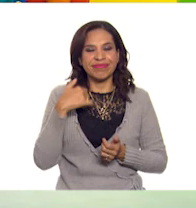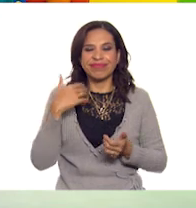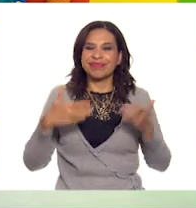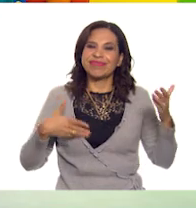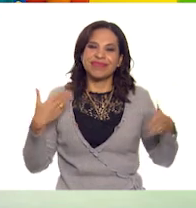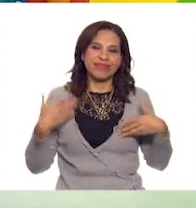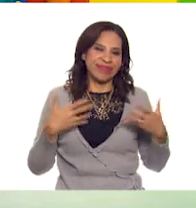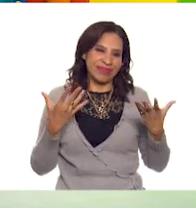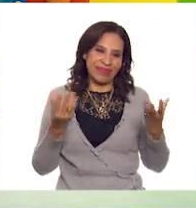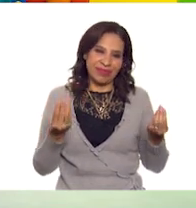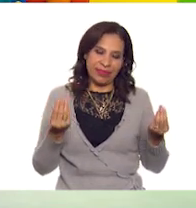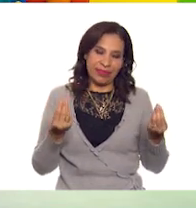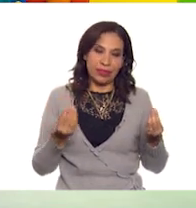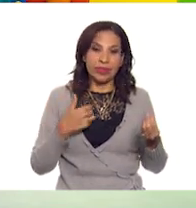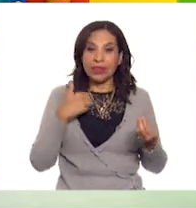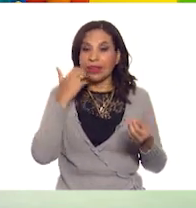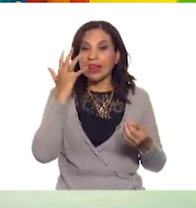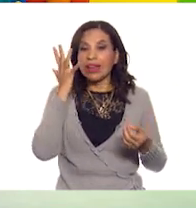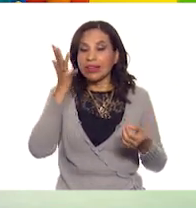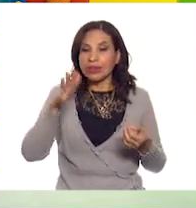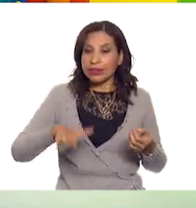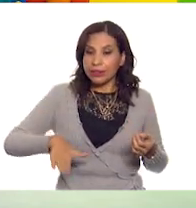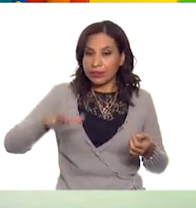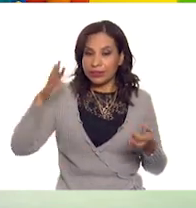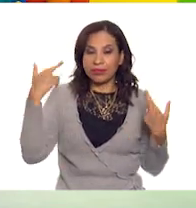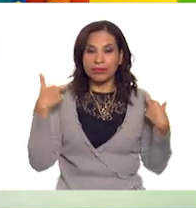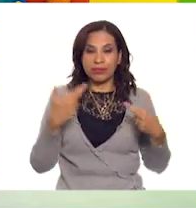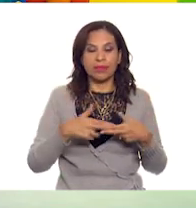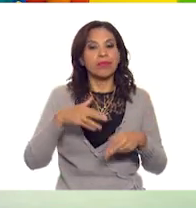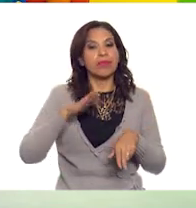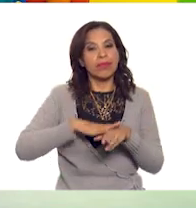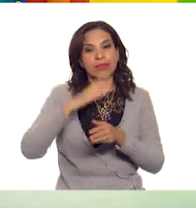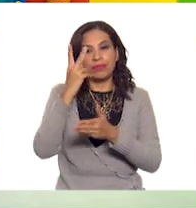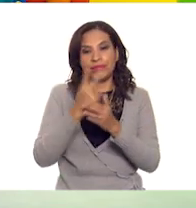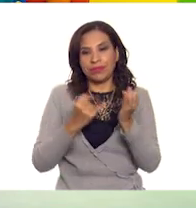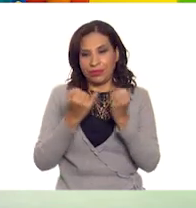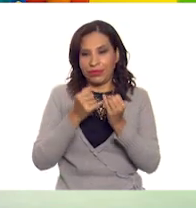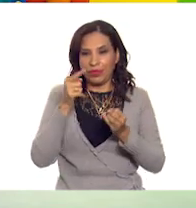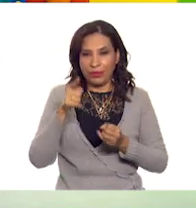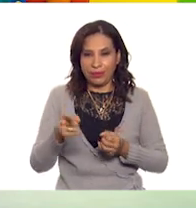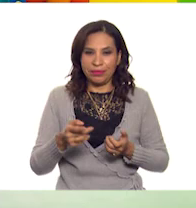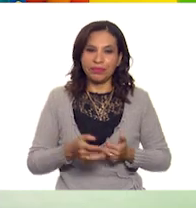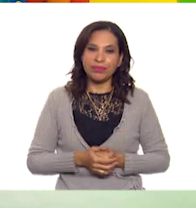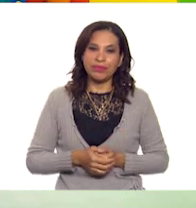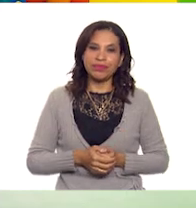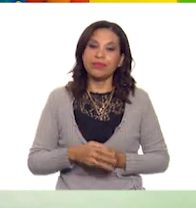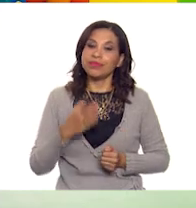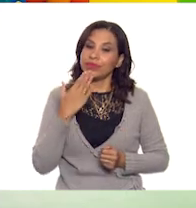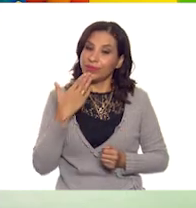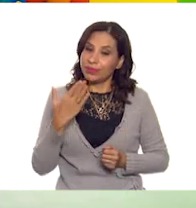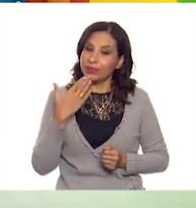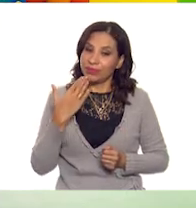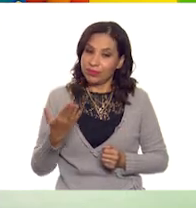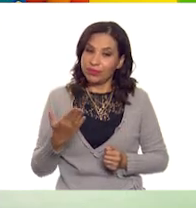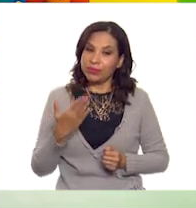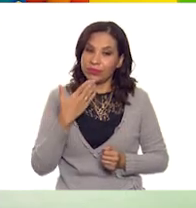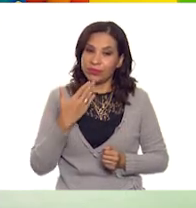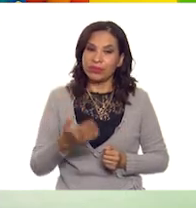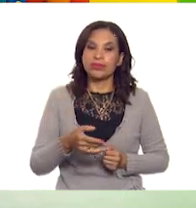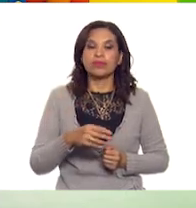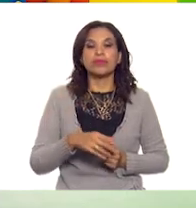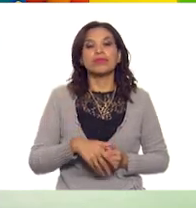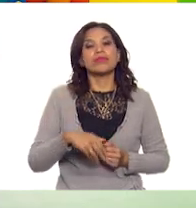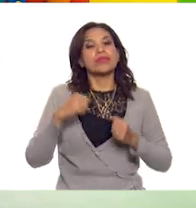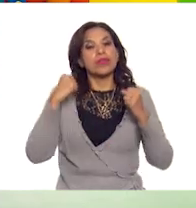divertí muchísimo! Ya quiero ser grande y ser maestra y tener más programas como tú. ¡Ay, perfecto! ¡Muy bien! Muy bien, Rosita.